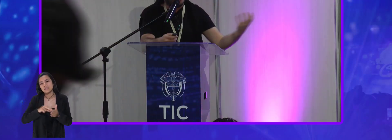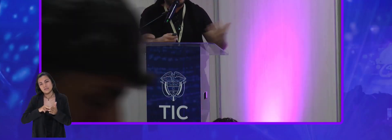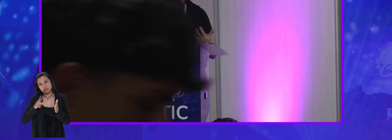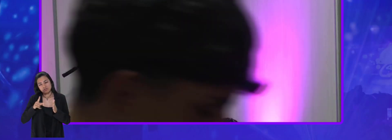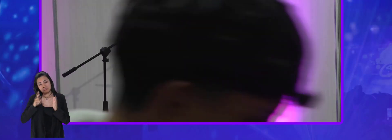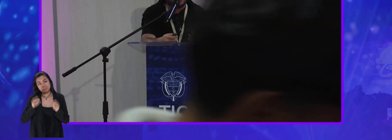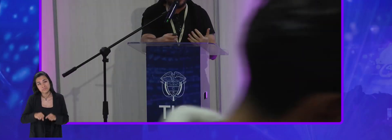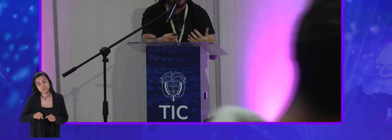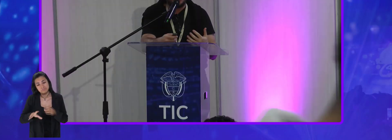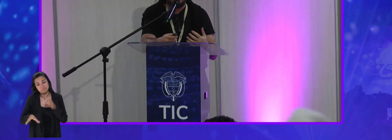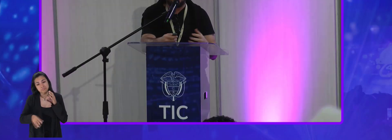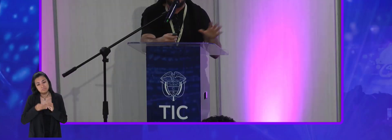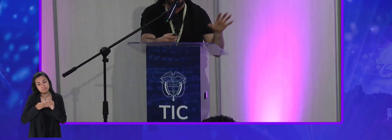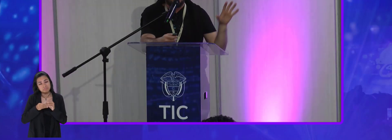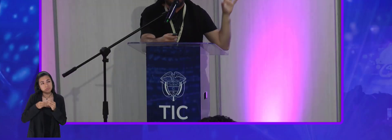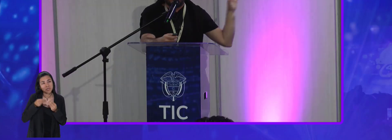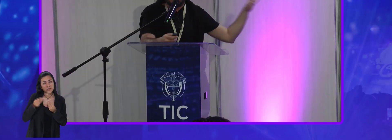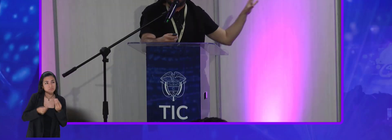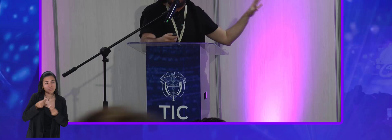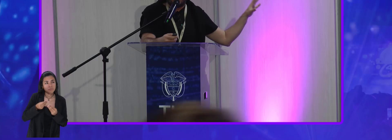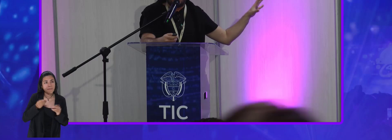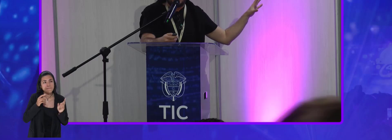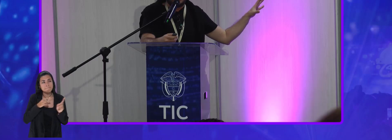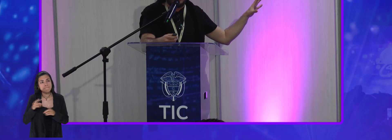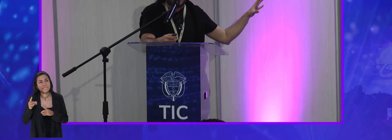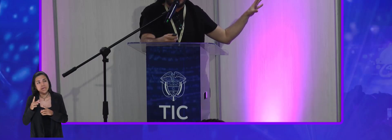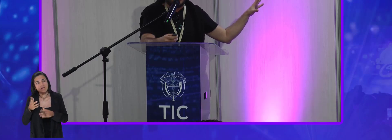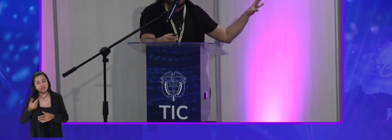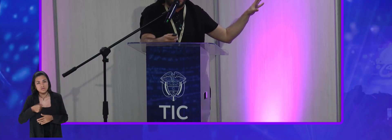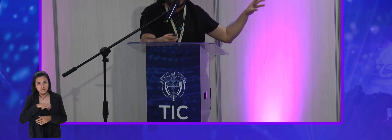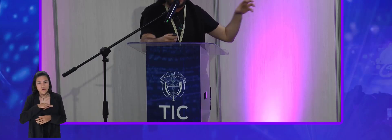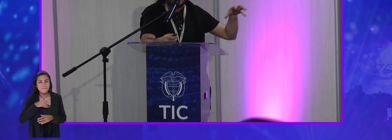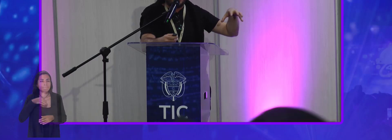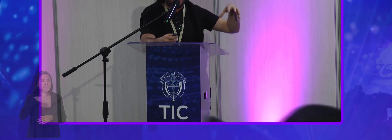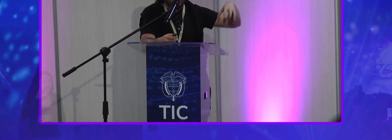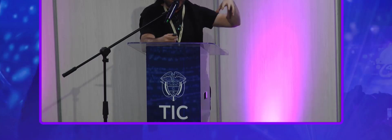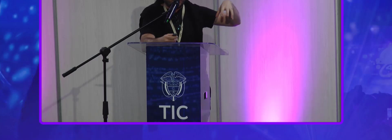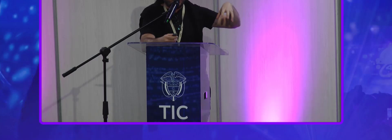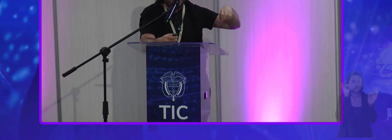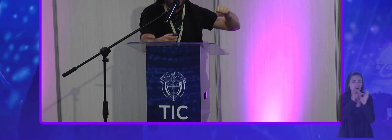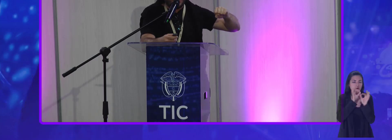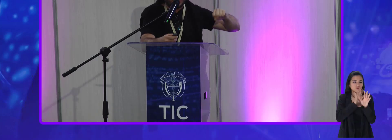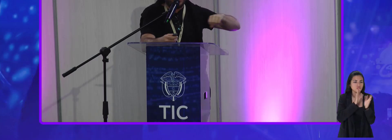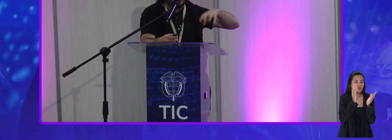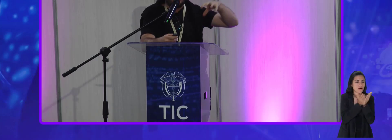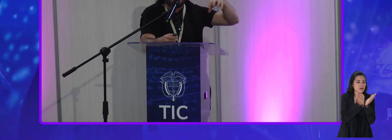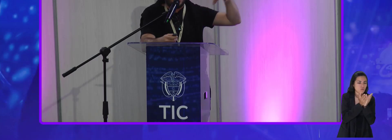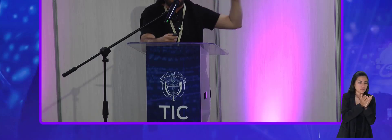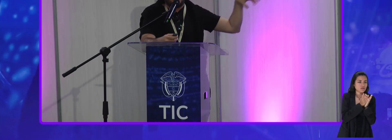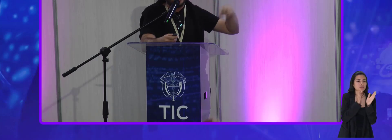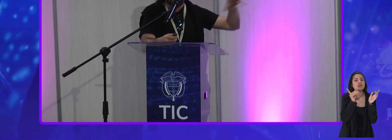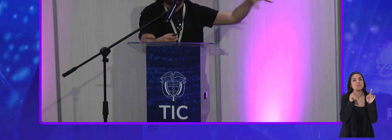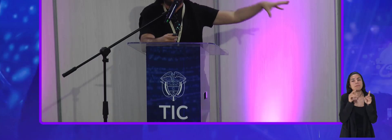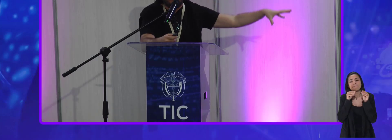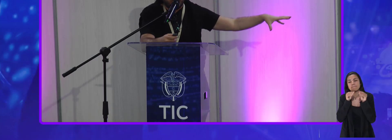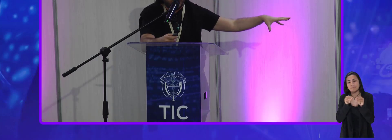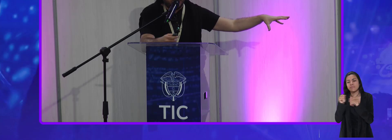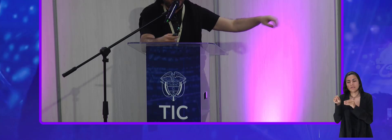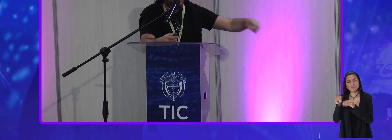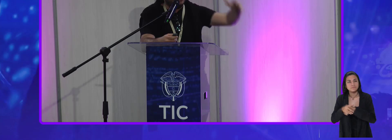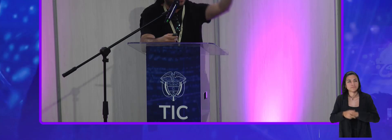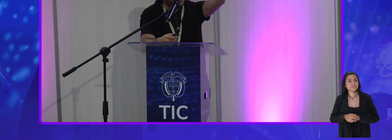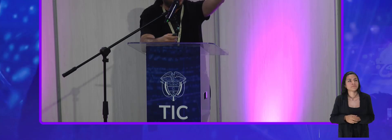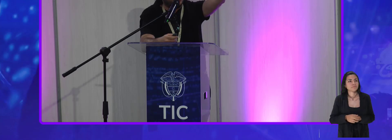muy complementaria a lo que estamos haciendo, pero nosotros estamos un poco más enfocados en la parte de educación y de preparación